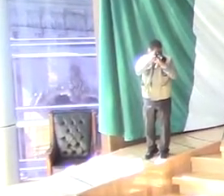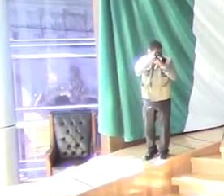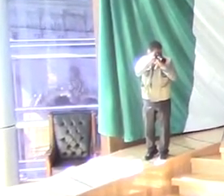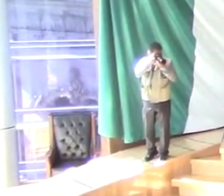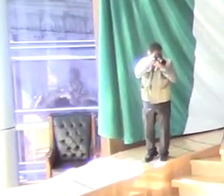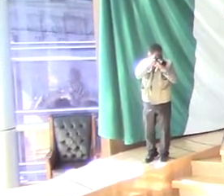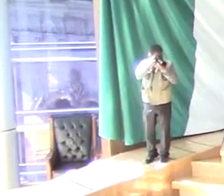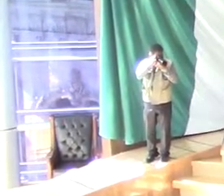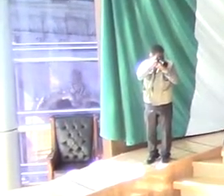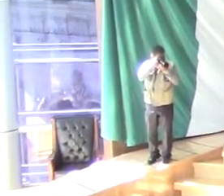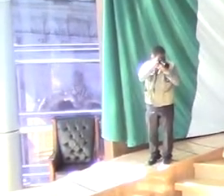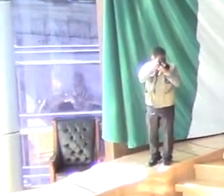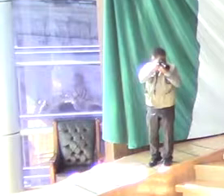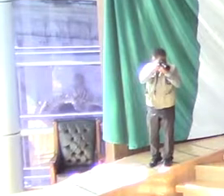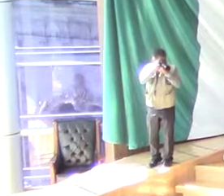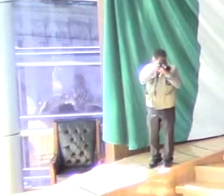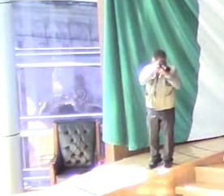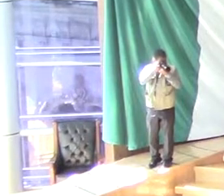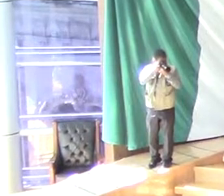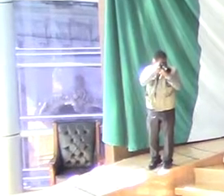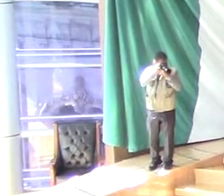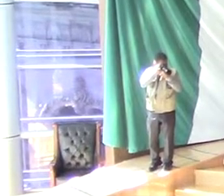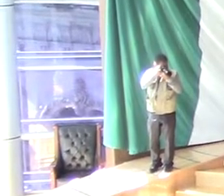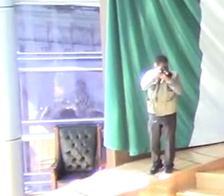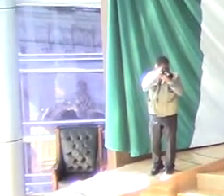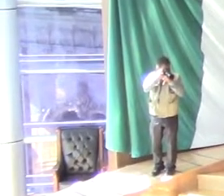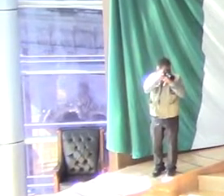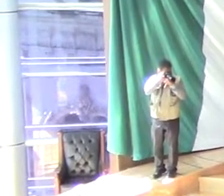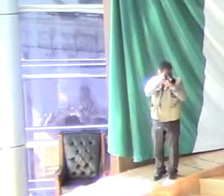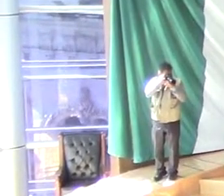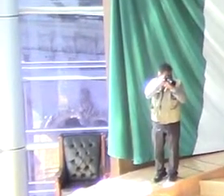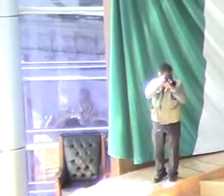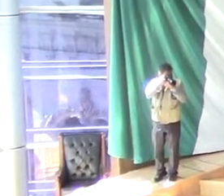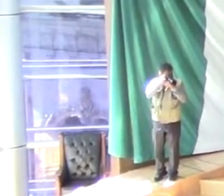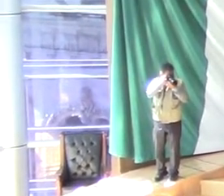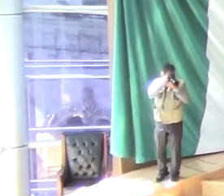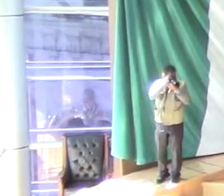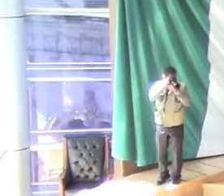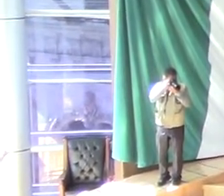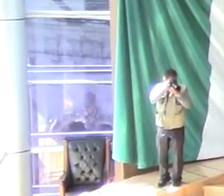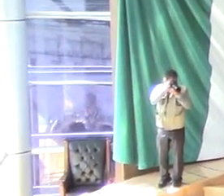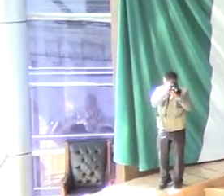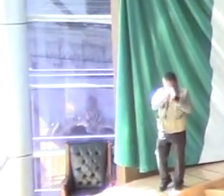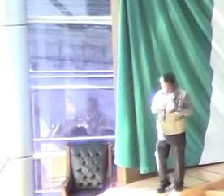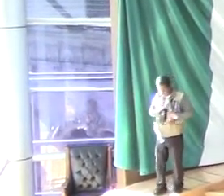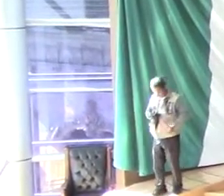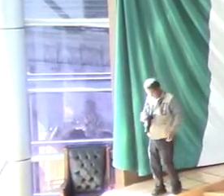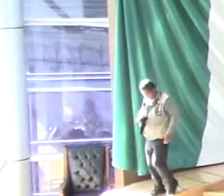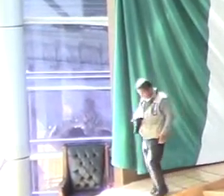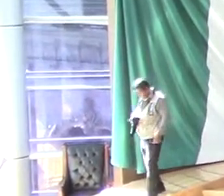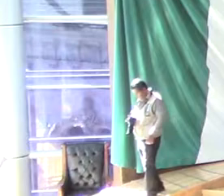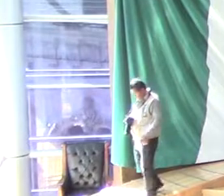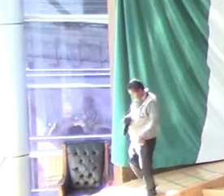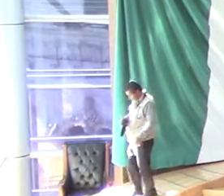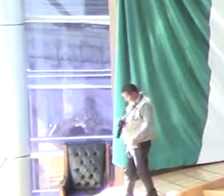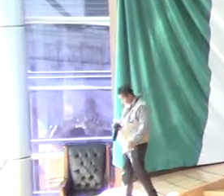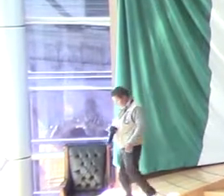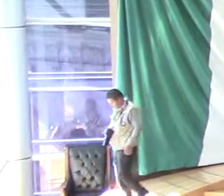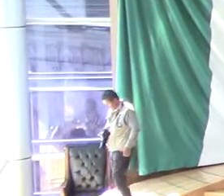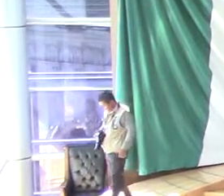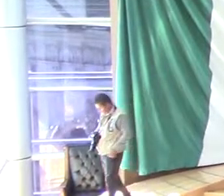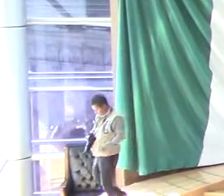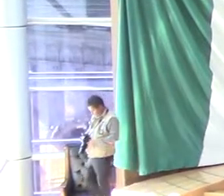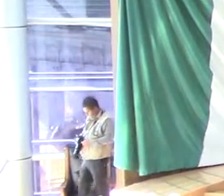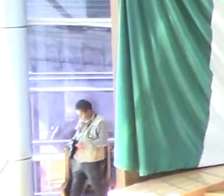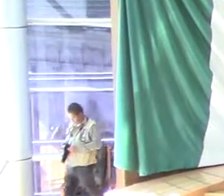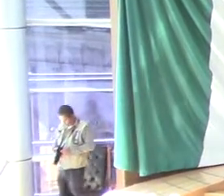porque muchos de ellos o de los municipios en ocasiones ni siquiera la academia tiene los elementos de seguridad pública municipal,